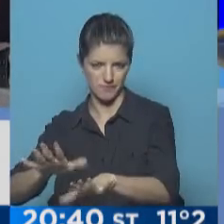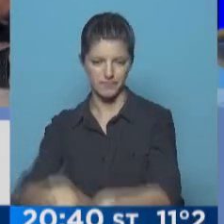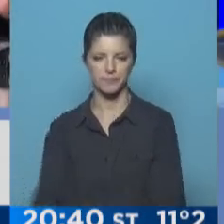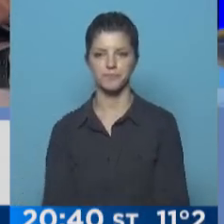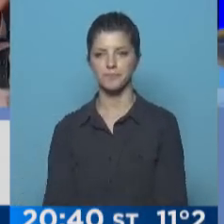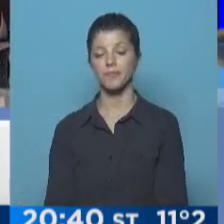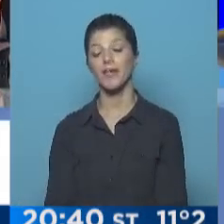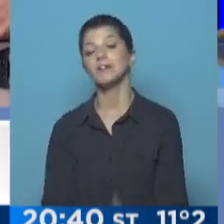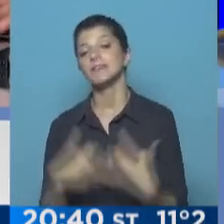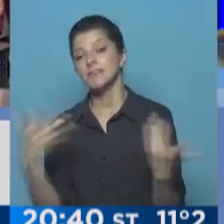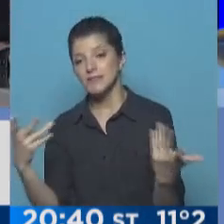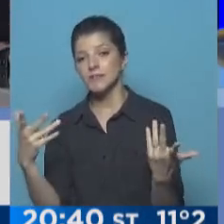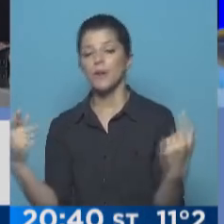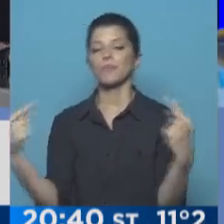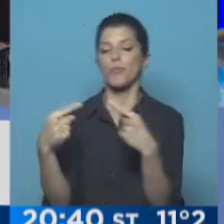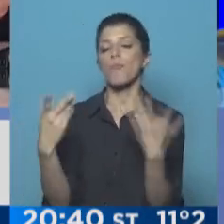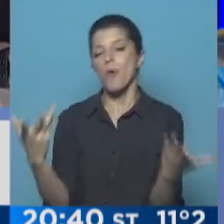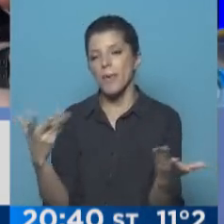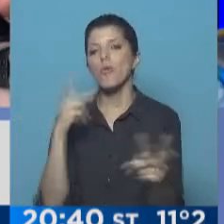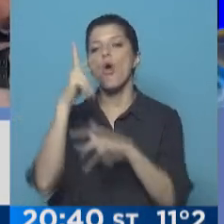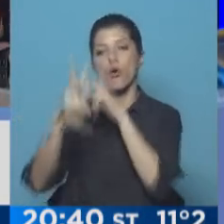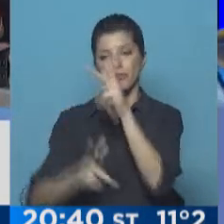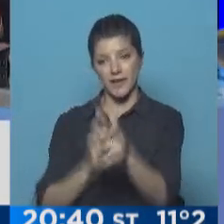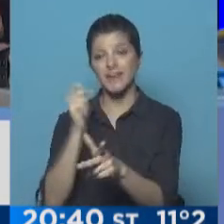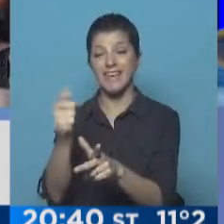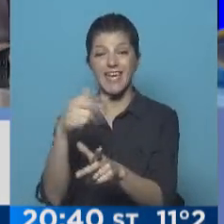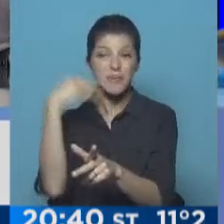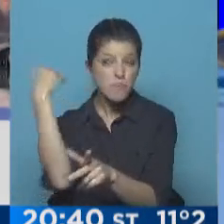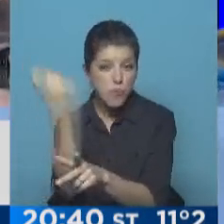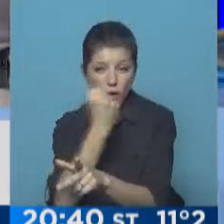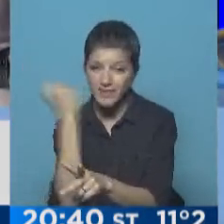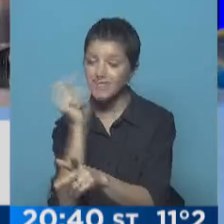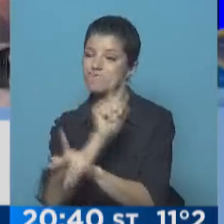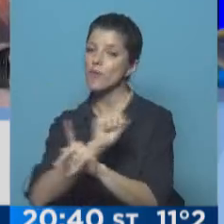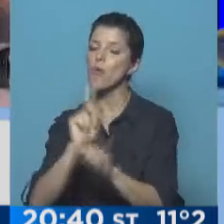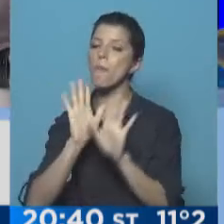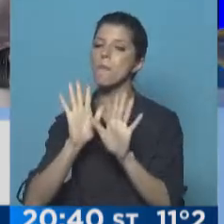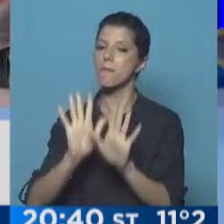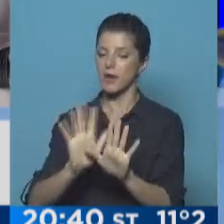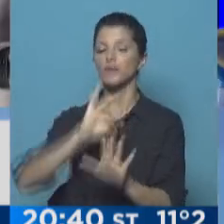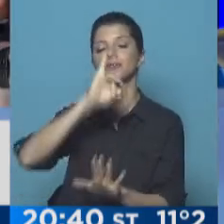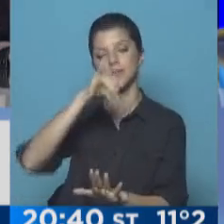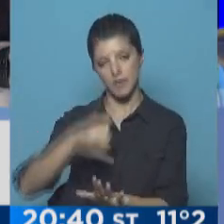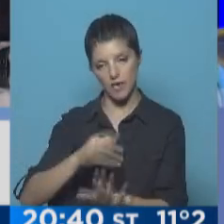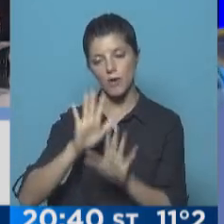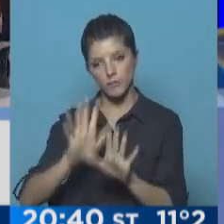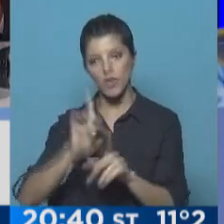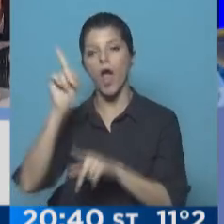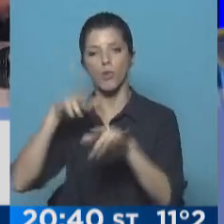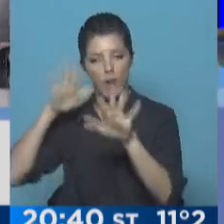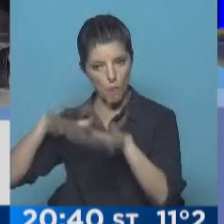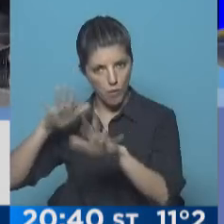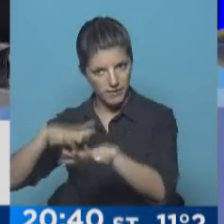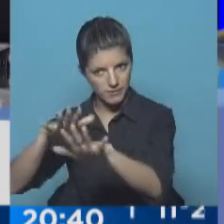mayor. Objetivamente, uno puede señalar que no fue tan importante, si bien es cierto que ha habido algunas